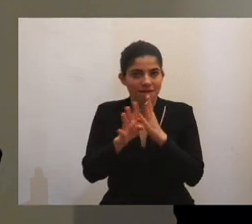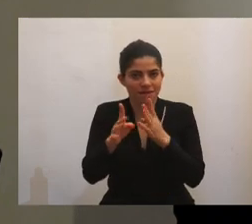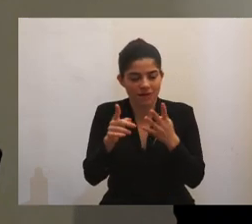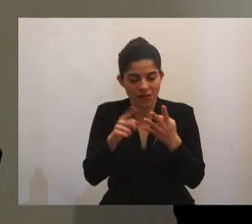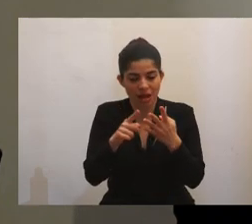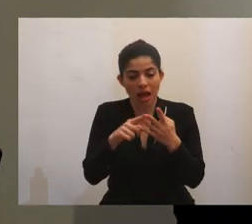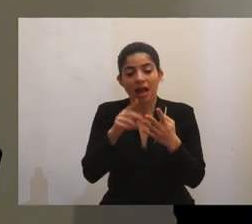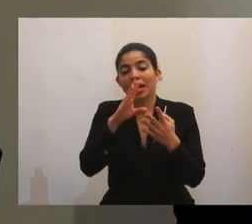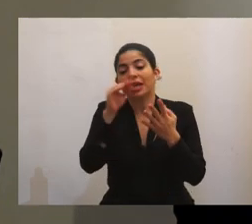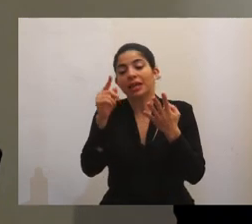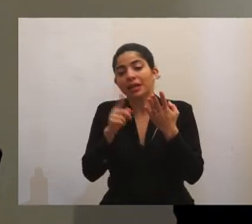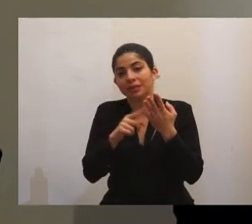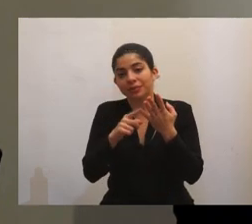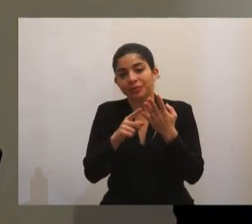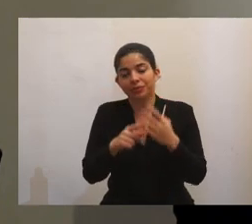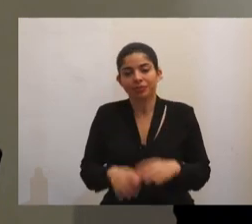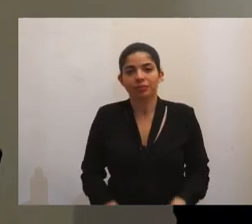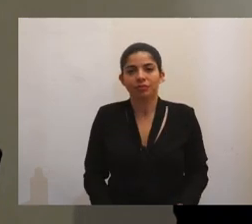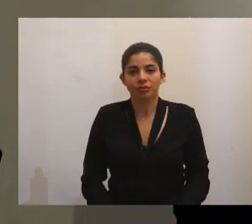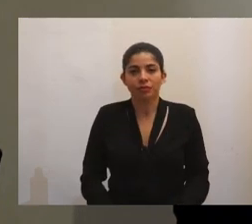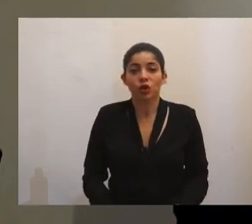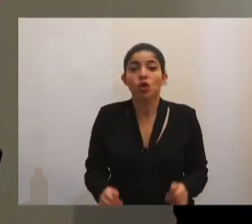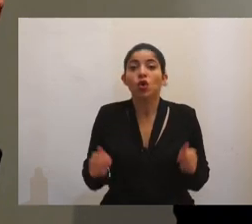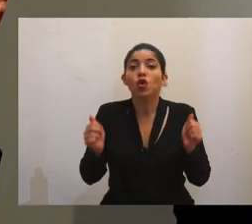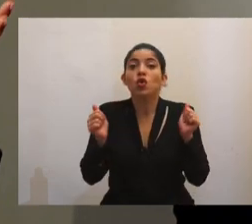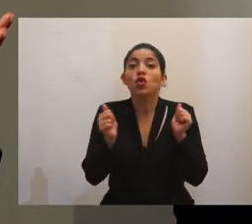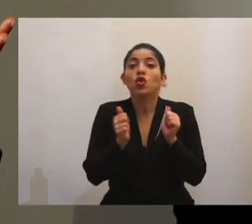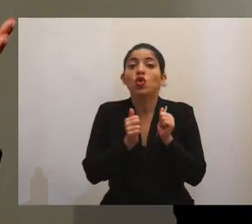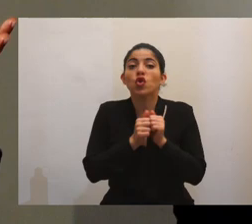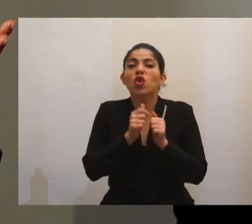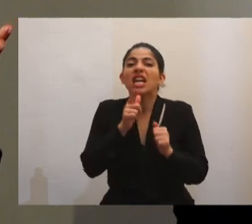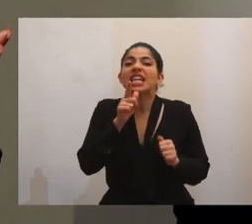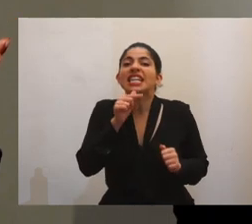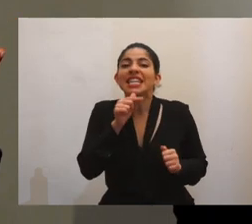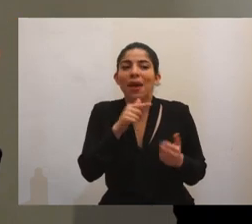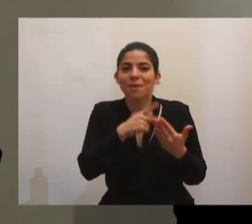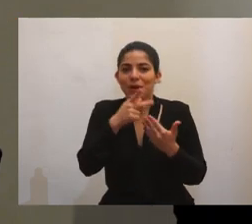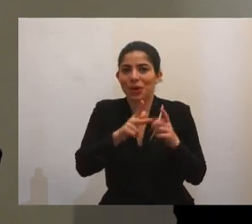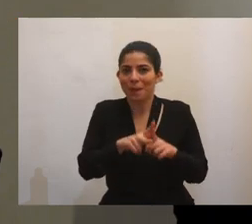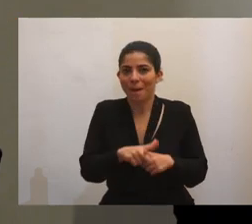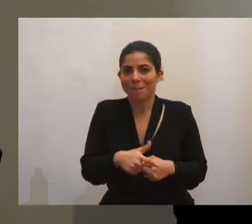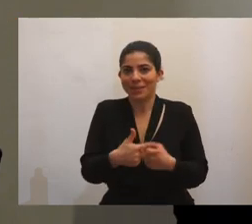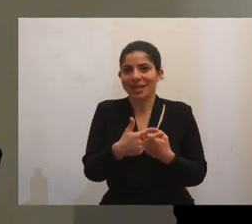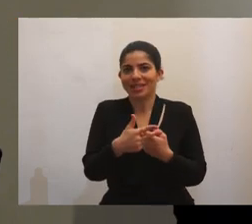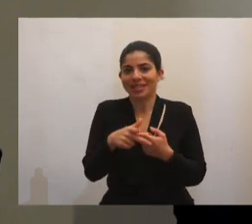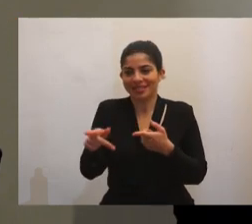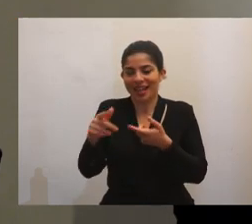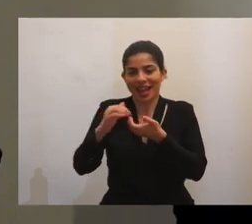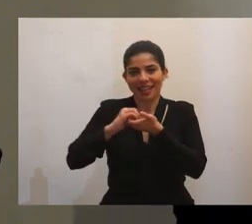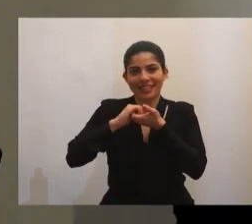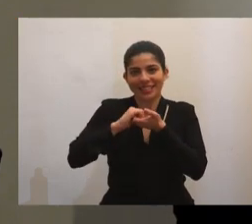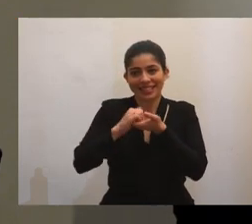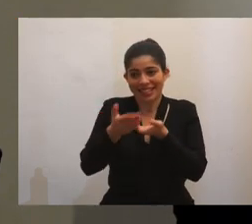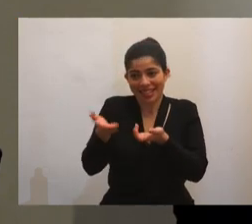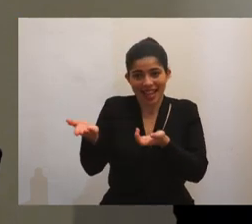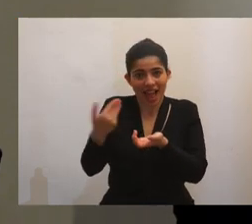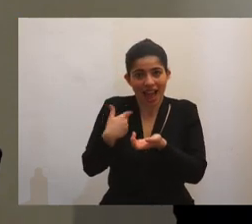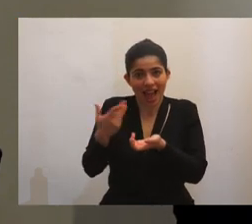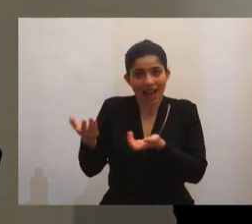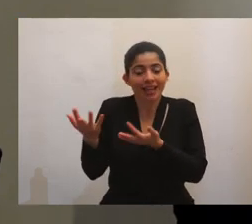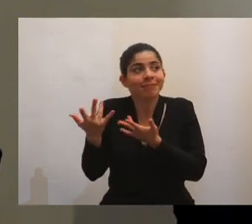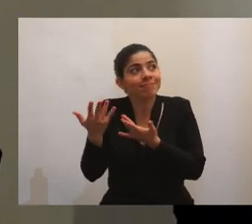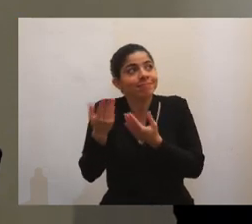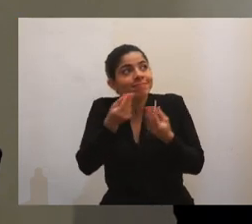y, por supuesto, a las con las que este programa inicia, a esas aliadas que están allí